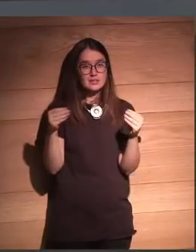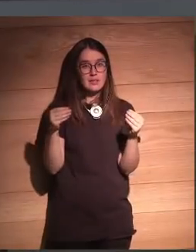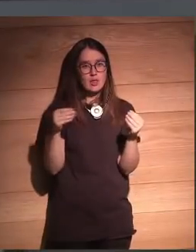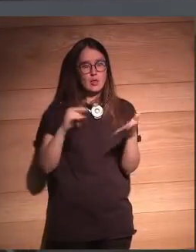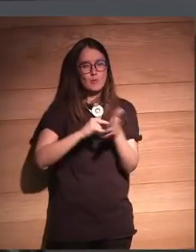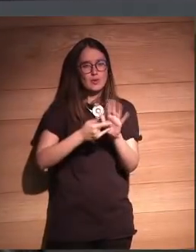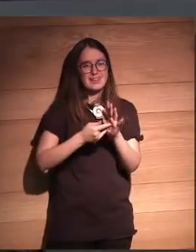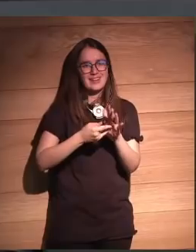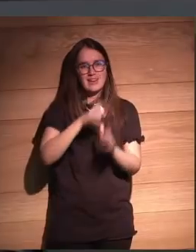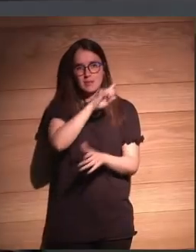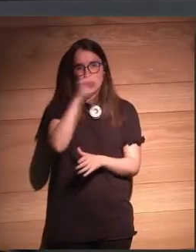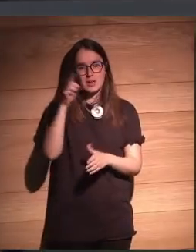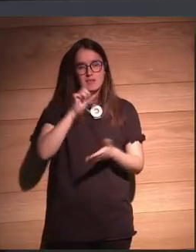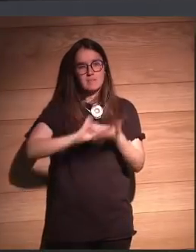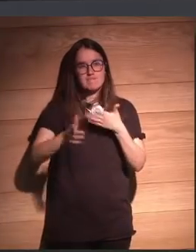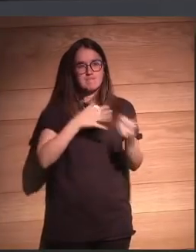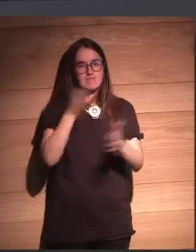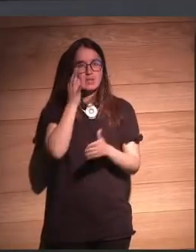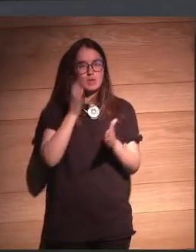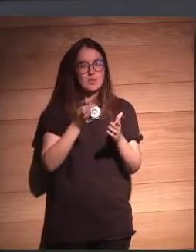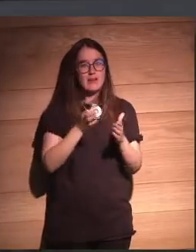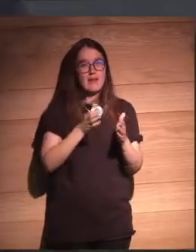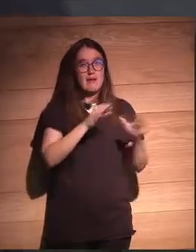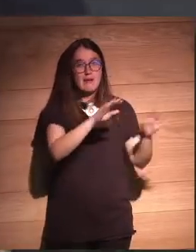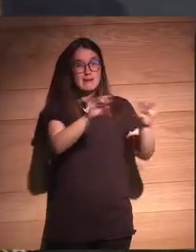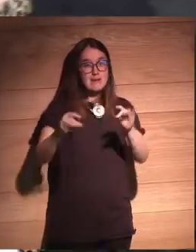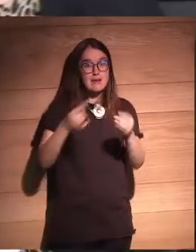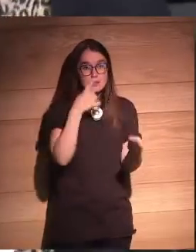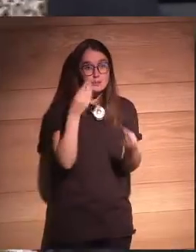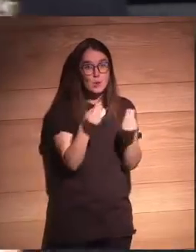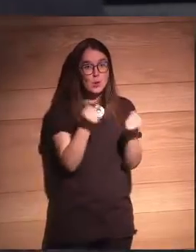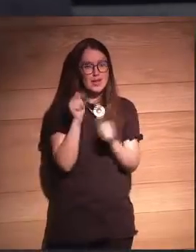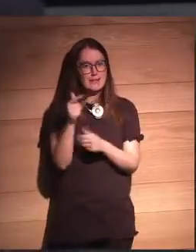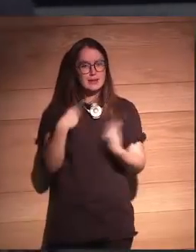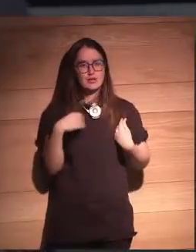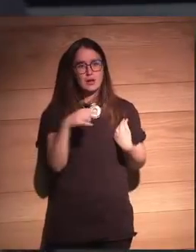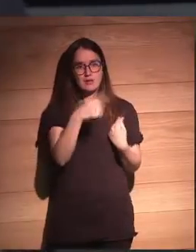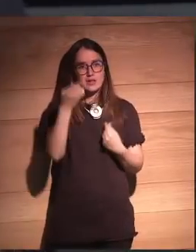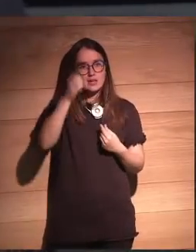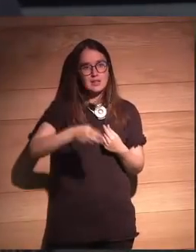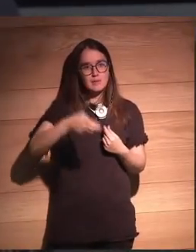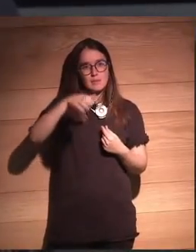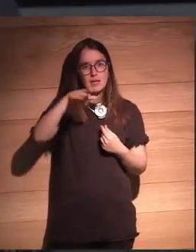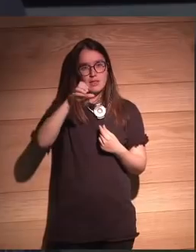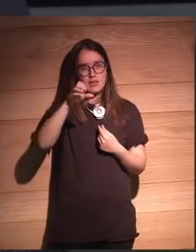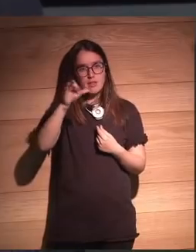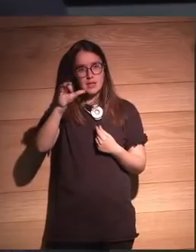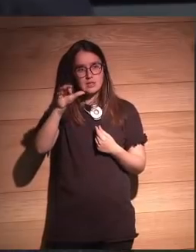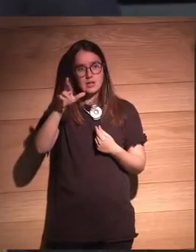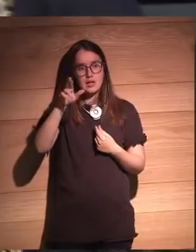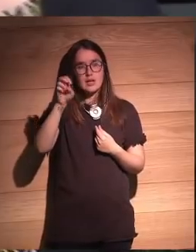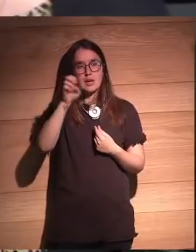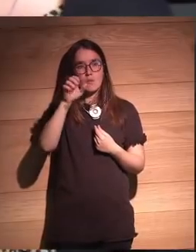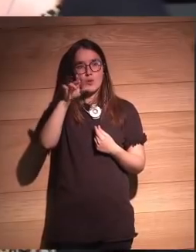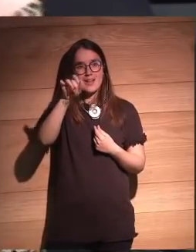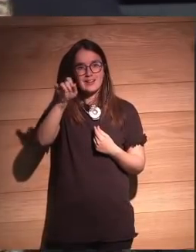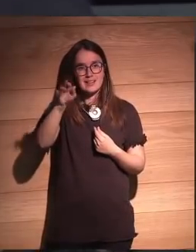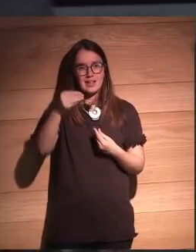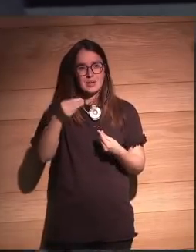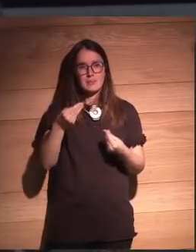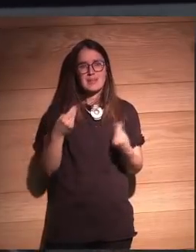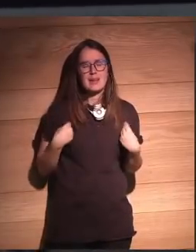de Madrid y autora del libro De la especulación al derecho a la vivienda. Y nos acompaña también Mercedes Revuelta, que es muchas cosas en la